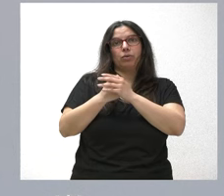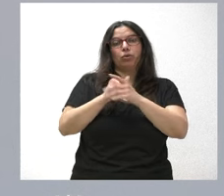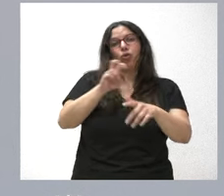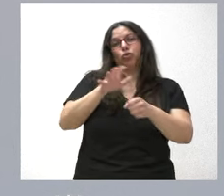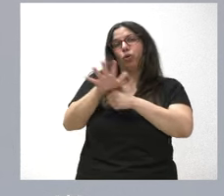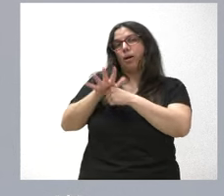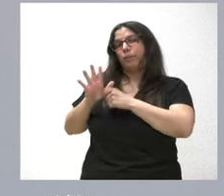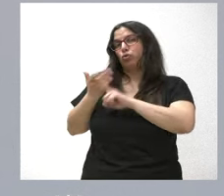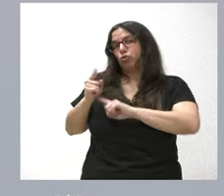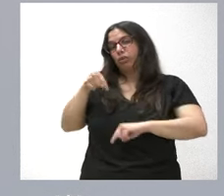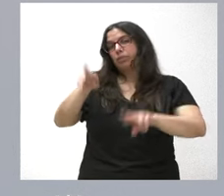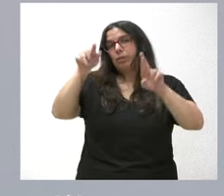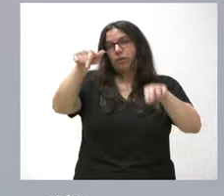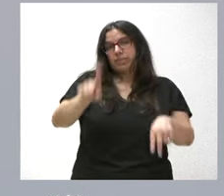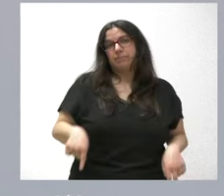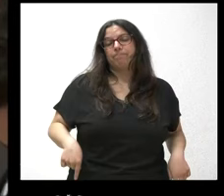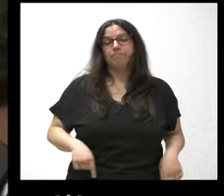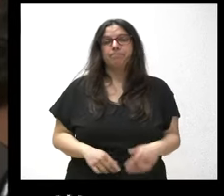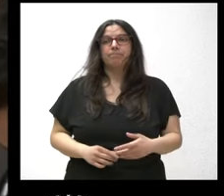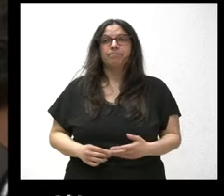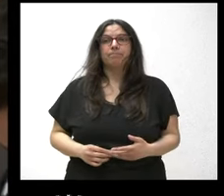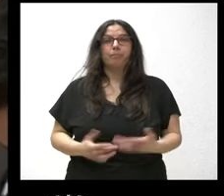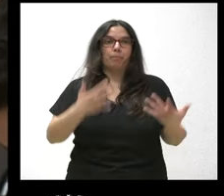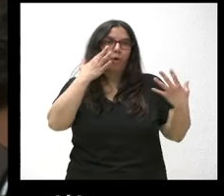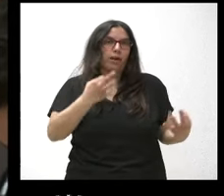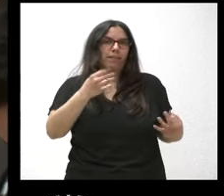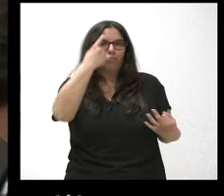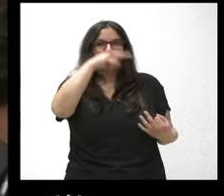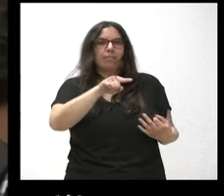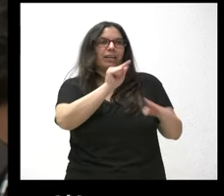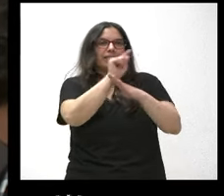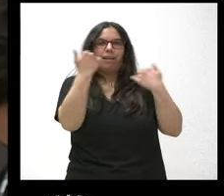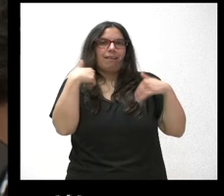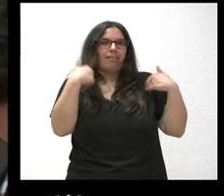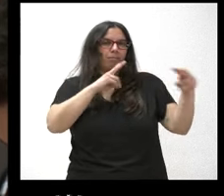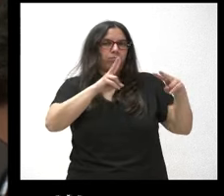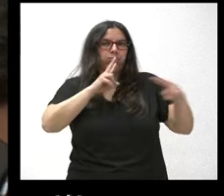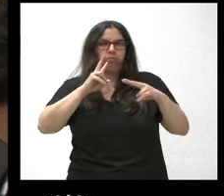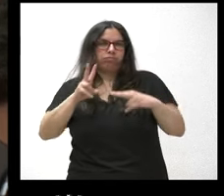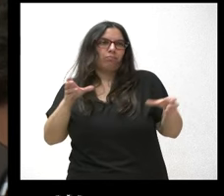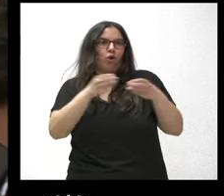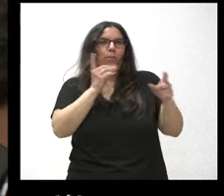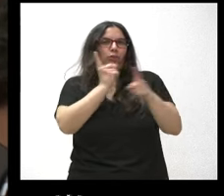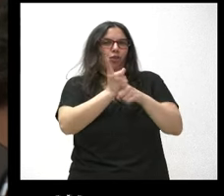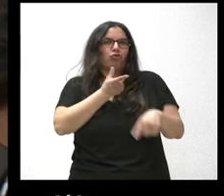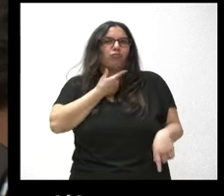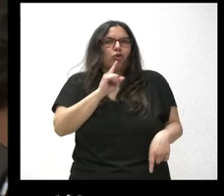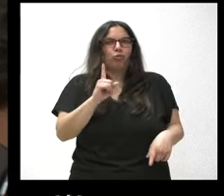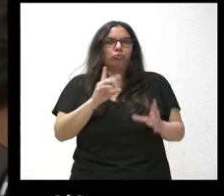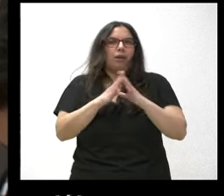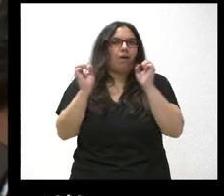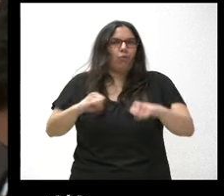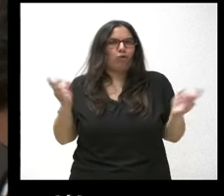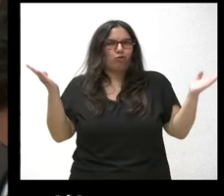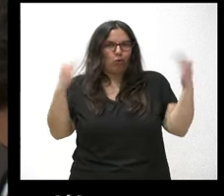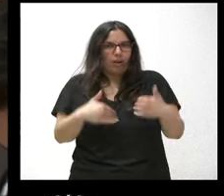se pueda conseguir en este momento. Pero es evidente por las críticas que ya se ha levantado la posición de que no se va a llegar al mismo punto.